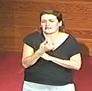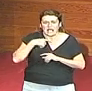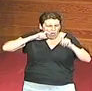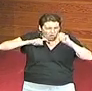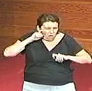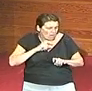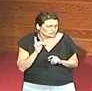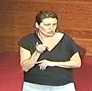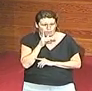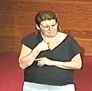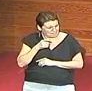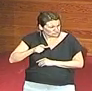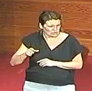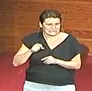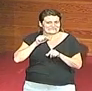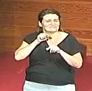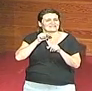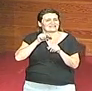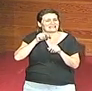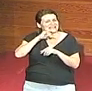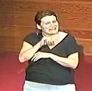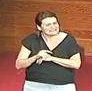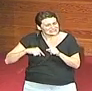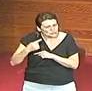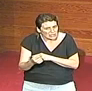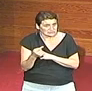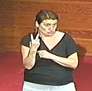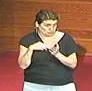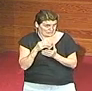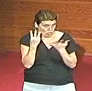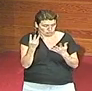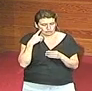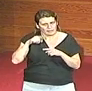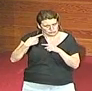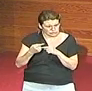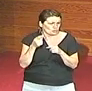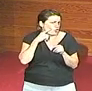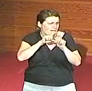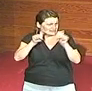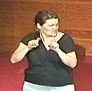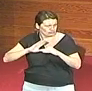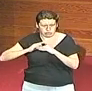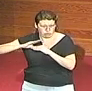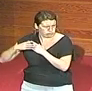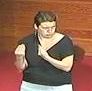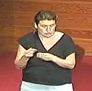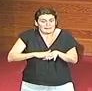mal después de la crisis de 2008. Cerraron muchos negocios de otras cuestiones, ¿no? De otros sectores. Pero